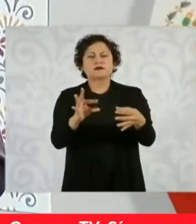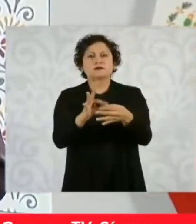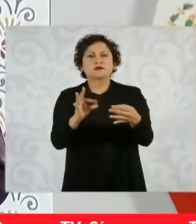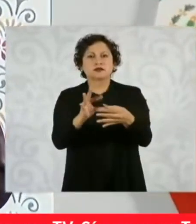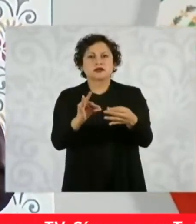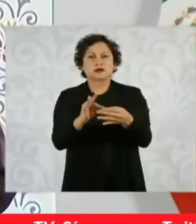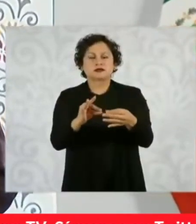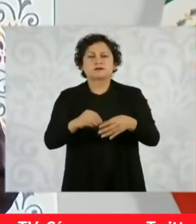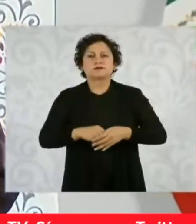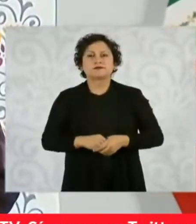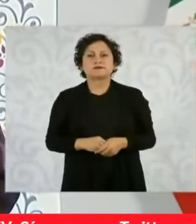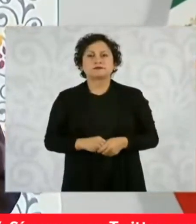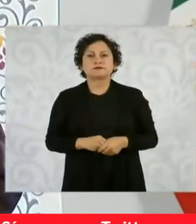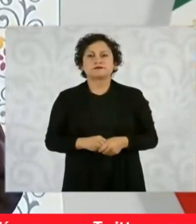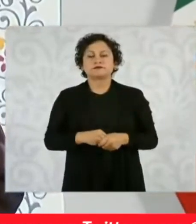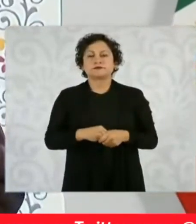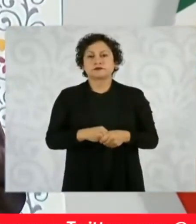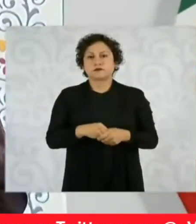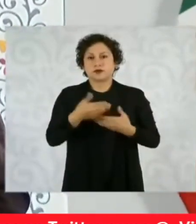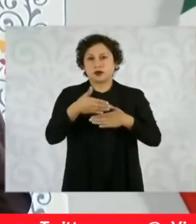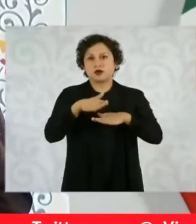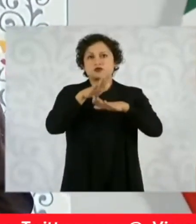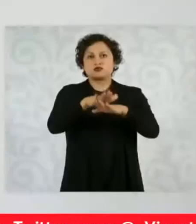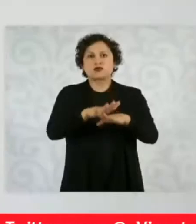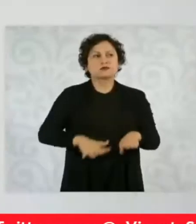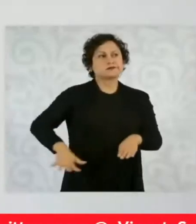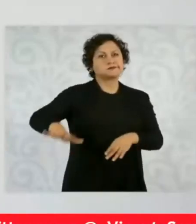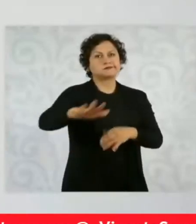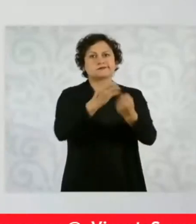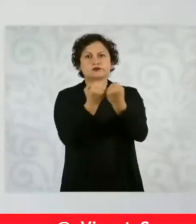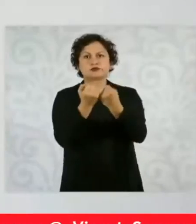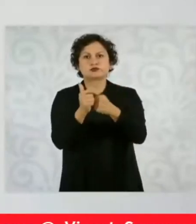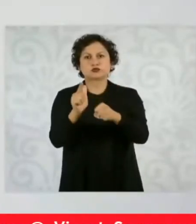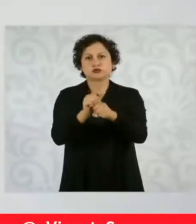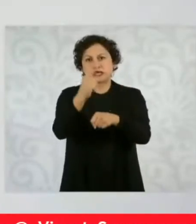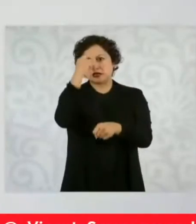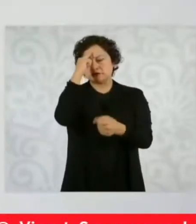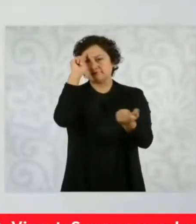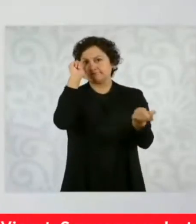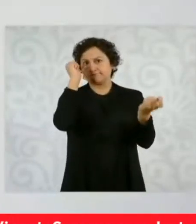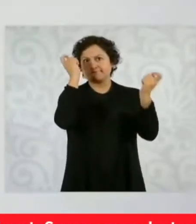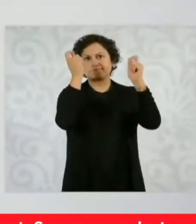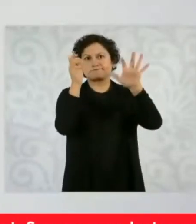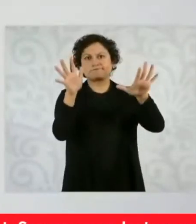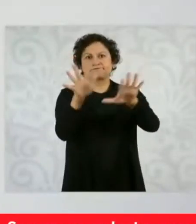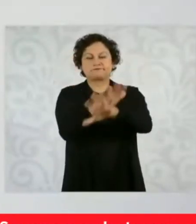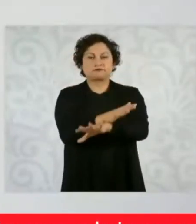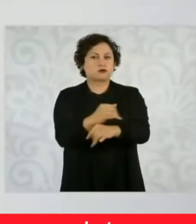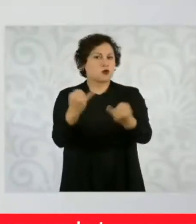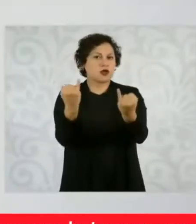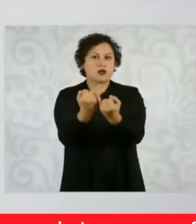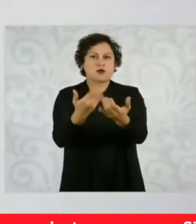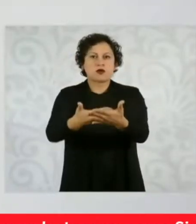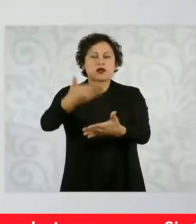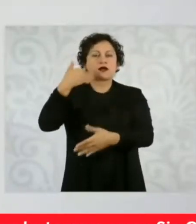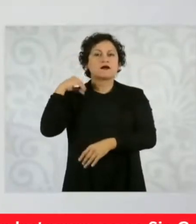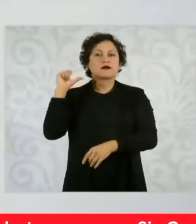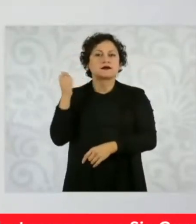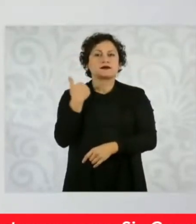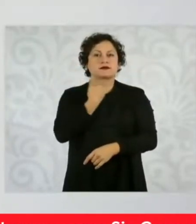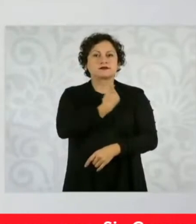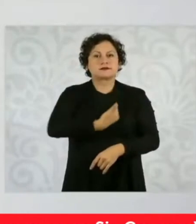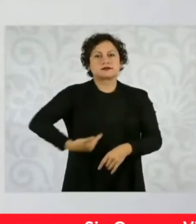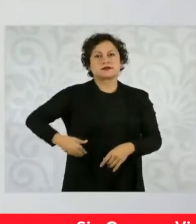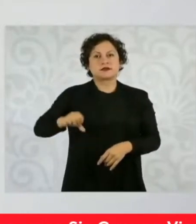transformación de las conciencias que, como lo dijo el presidente López Obrador en